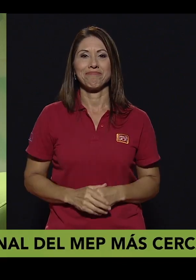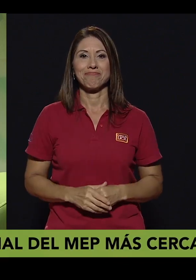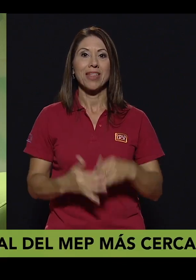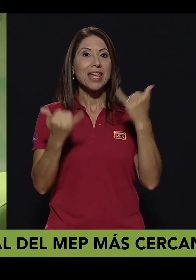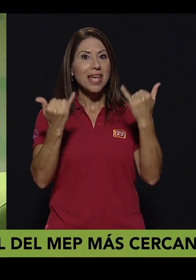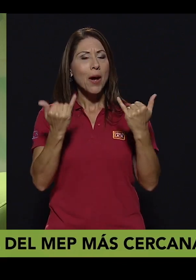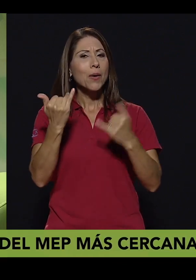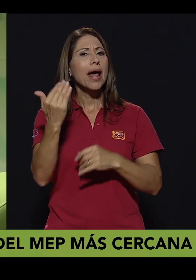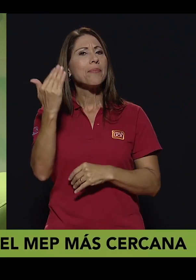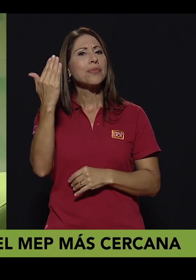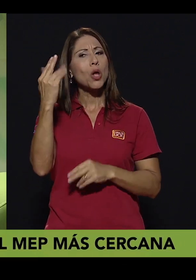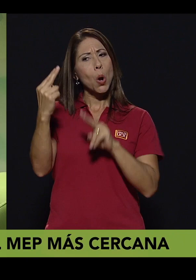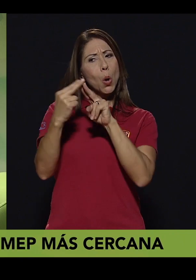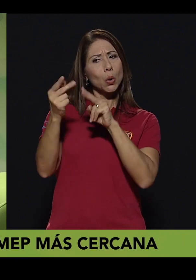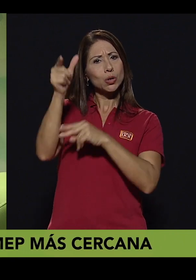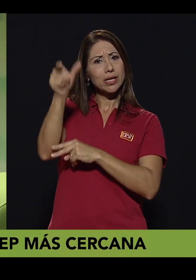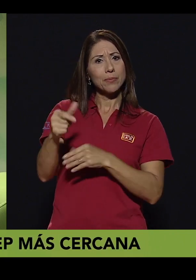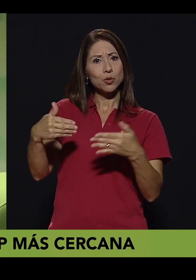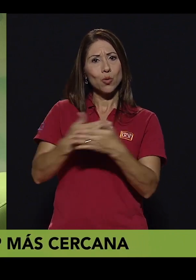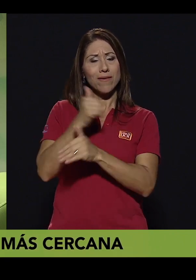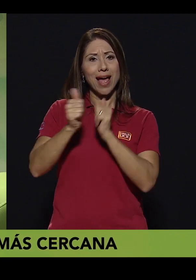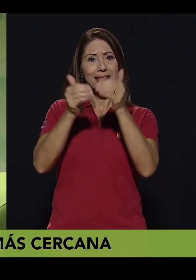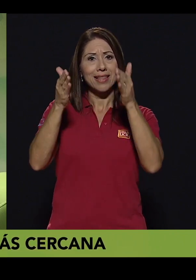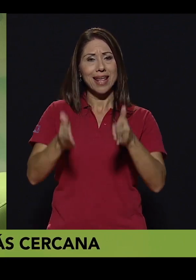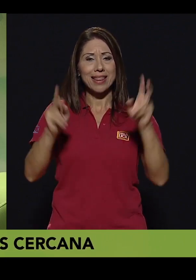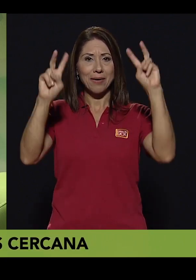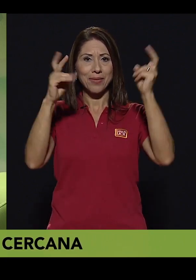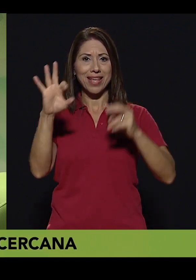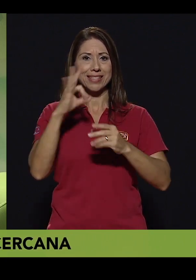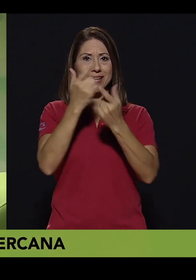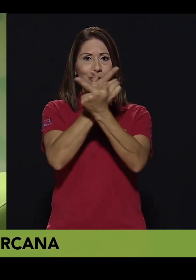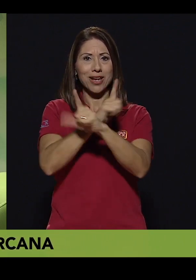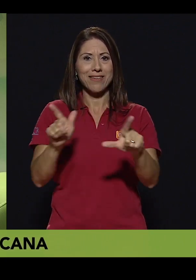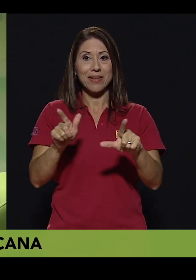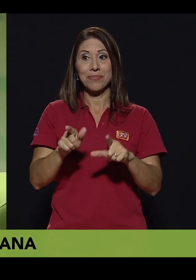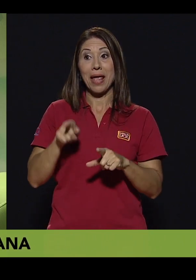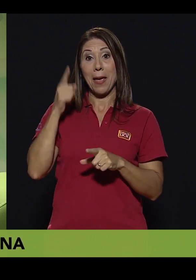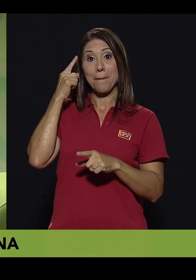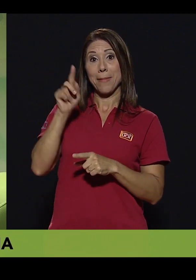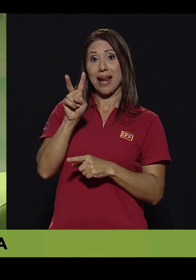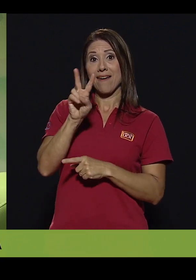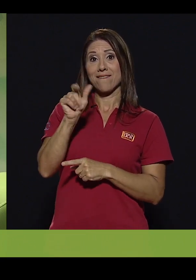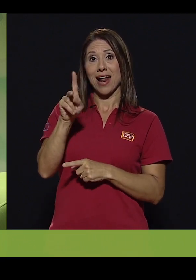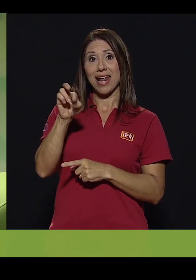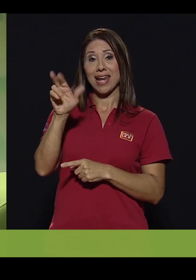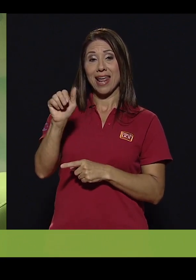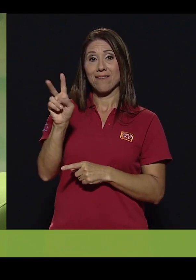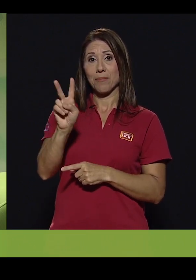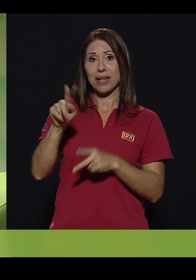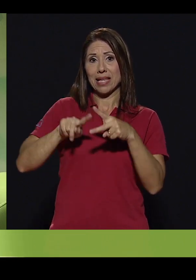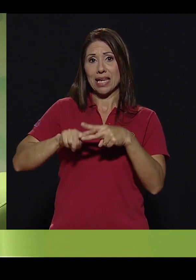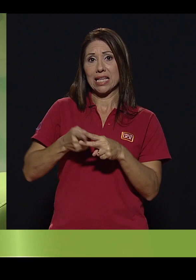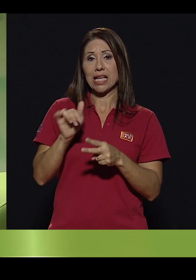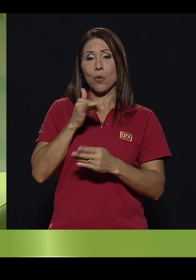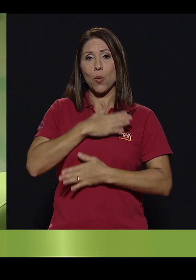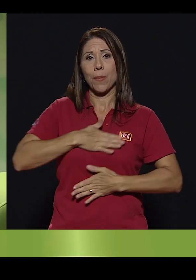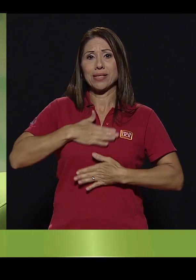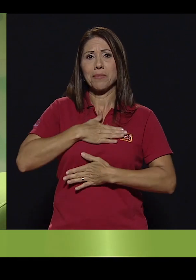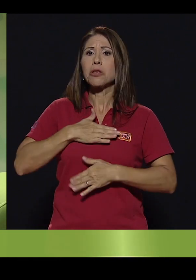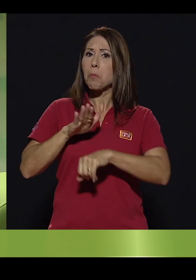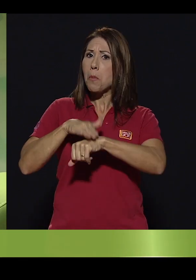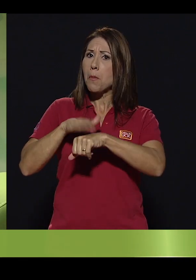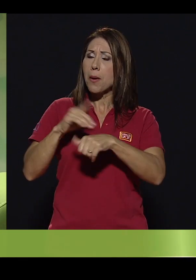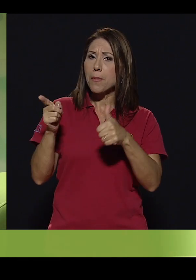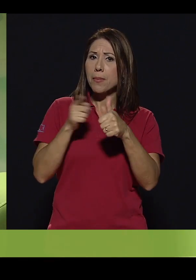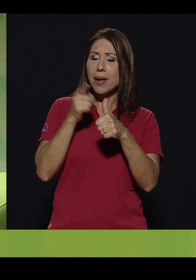y ahora conoceremos a una nueva atleta en nuestra sección estilo libre lo que inicia para valeria valverde como un pasatiempo le